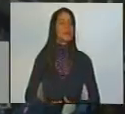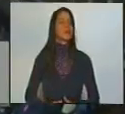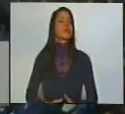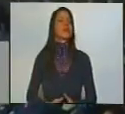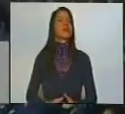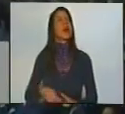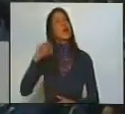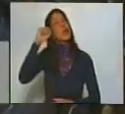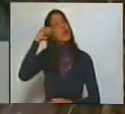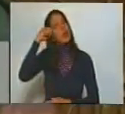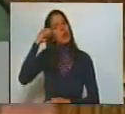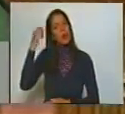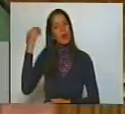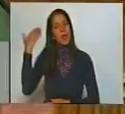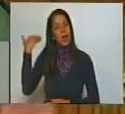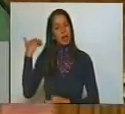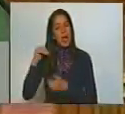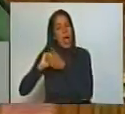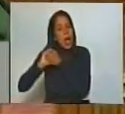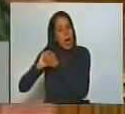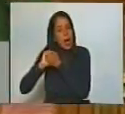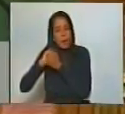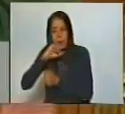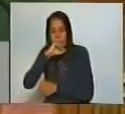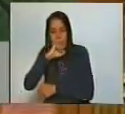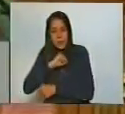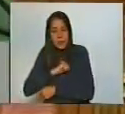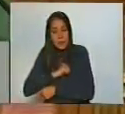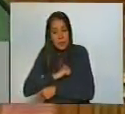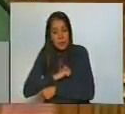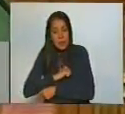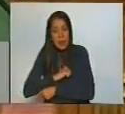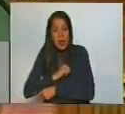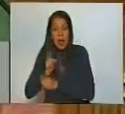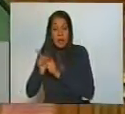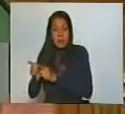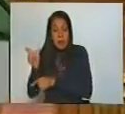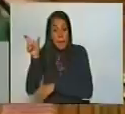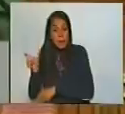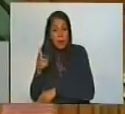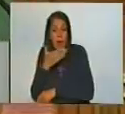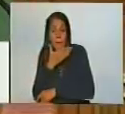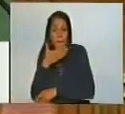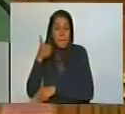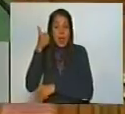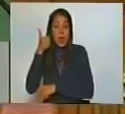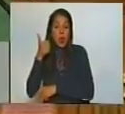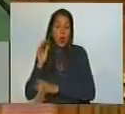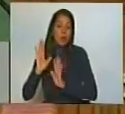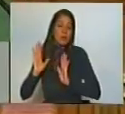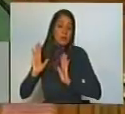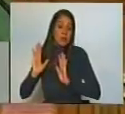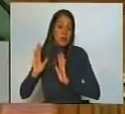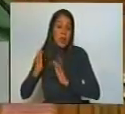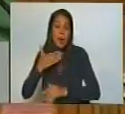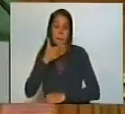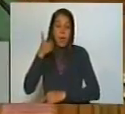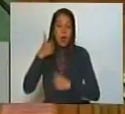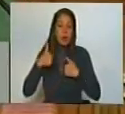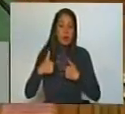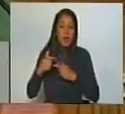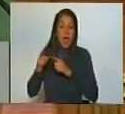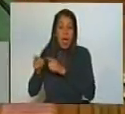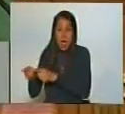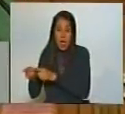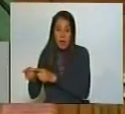Varios de nuestros mejores compañeros, seguramente mejores que nosotros, mejores que yo, no están